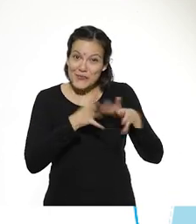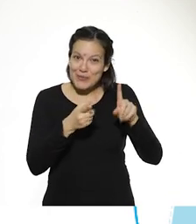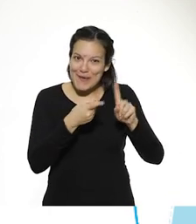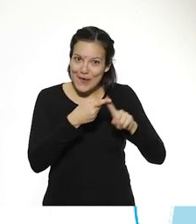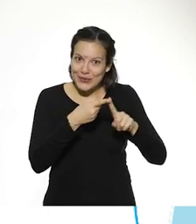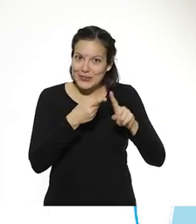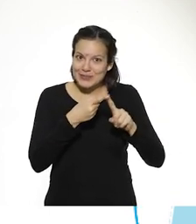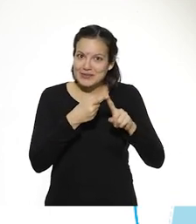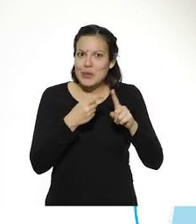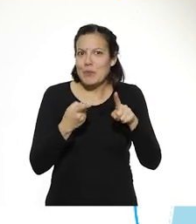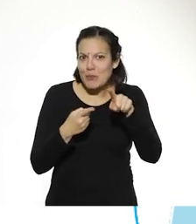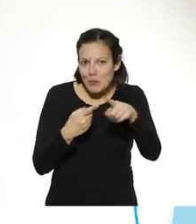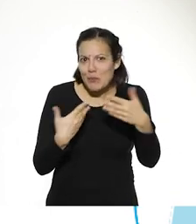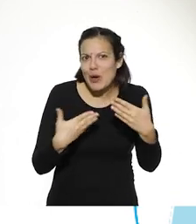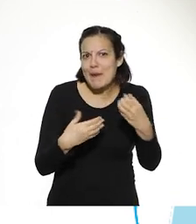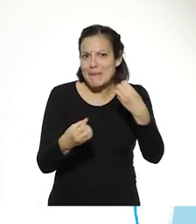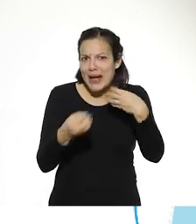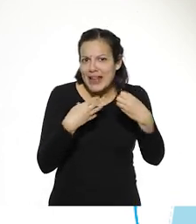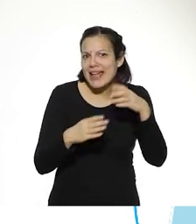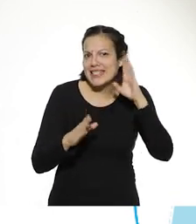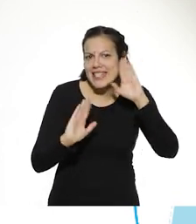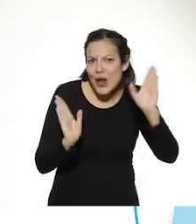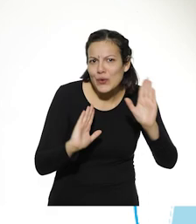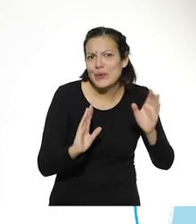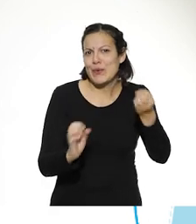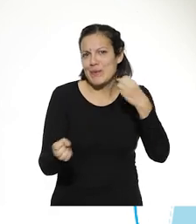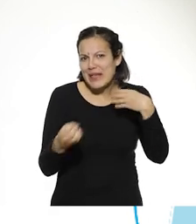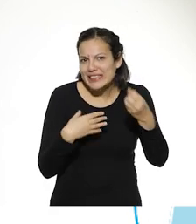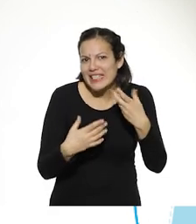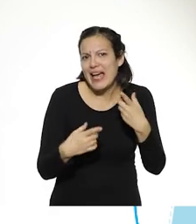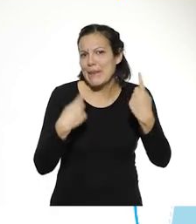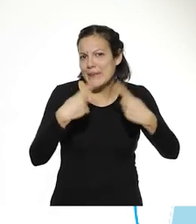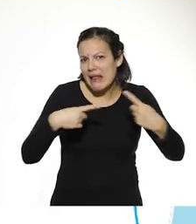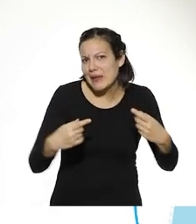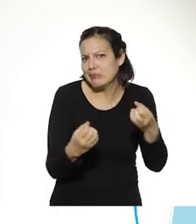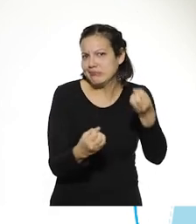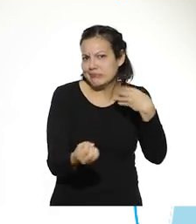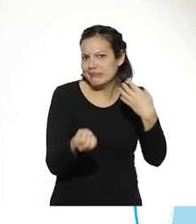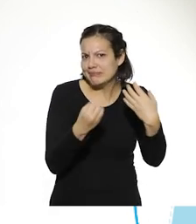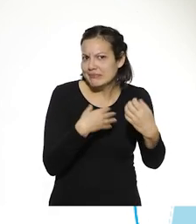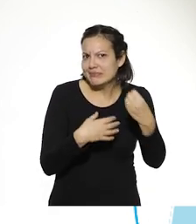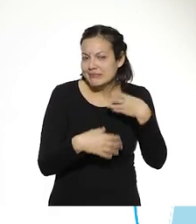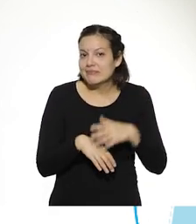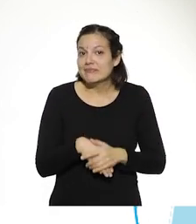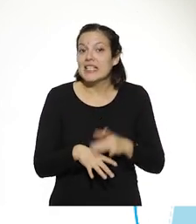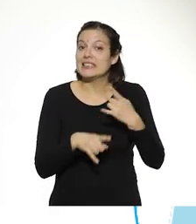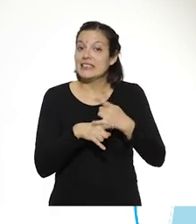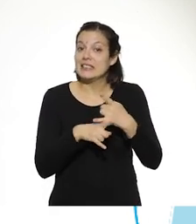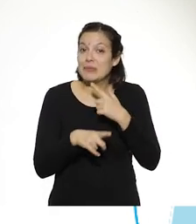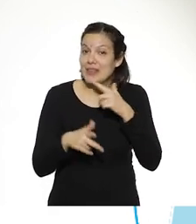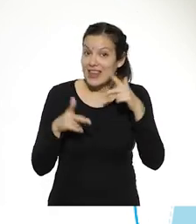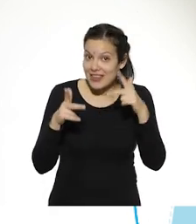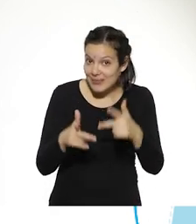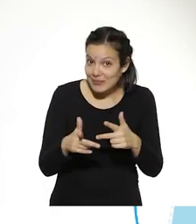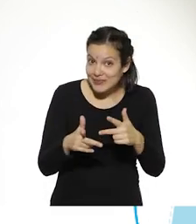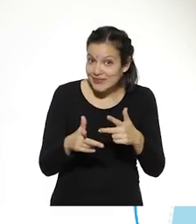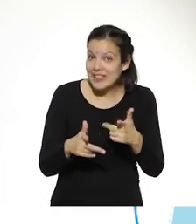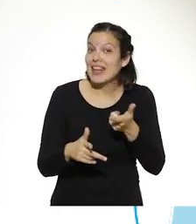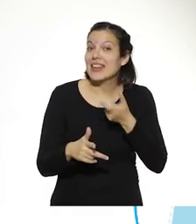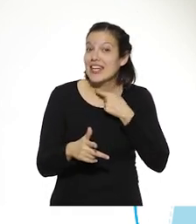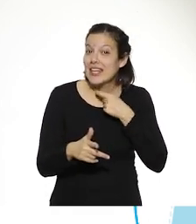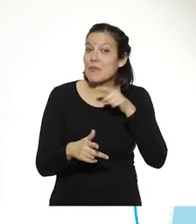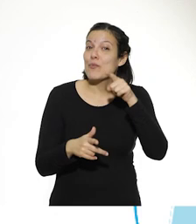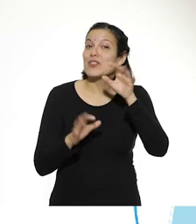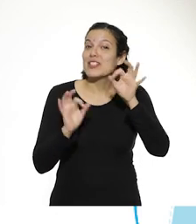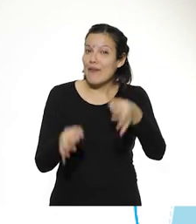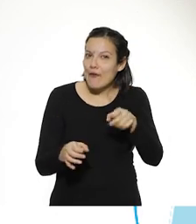de comunicación para que nos puedan mandar saluditos, mensajitos, material, porque como siempre decimos, queremos